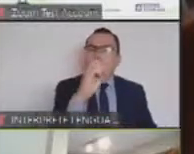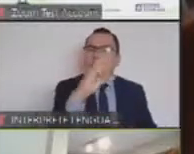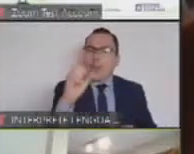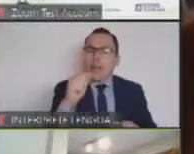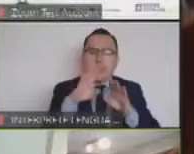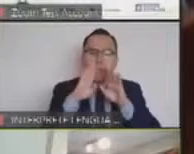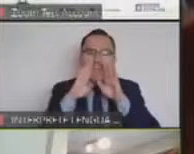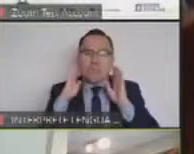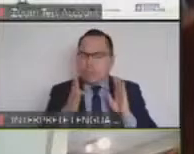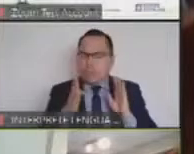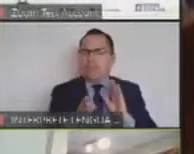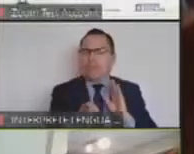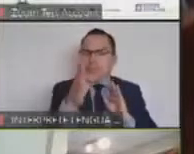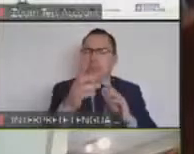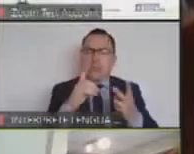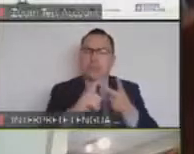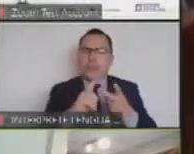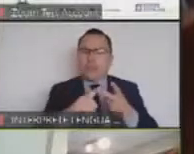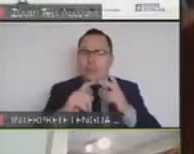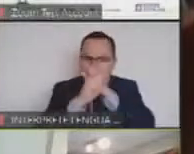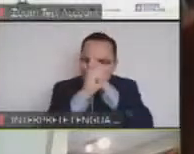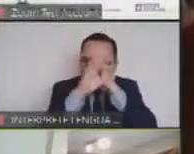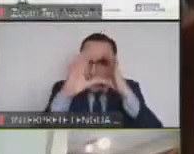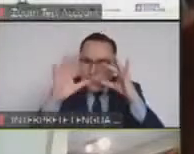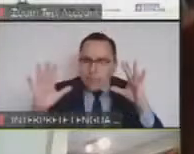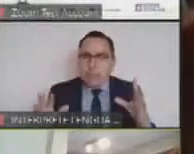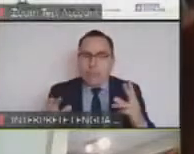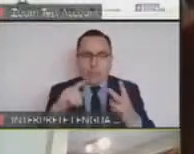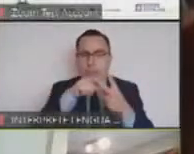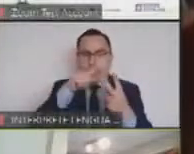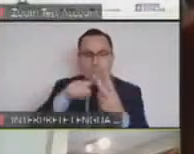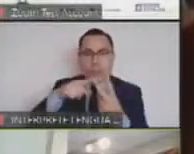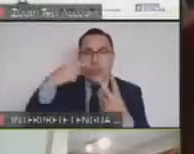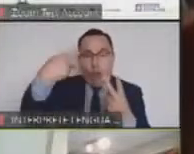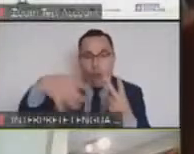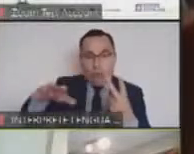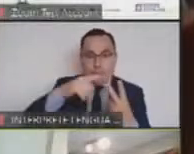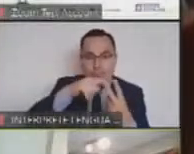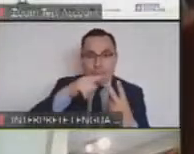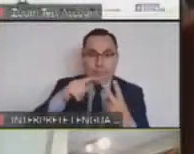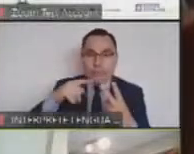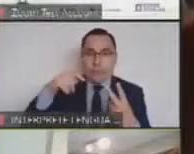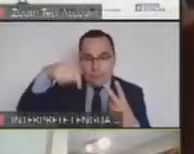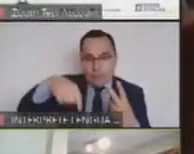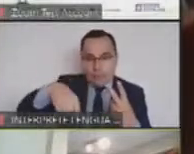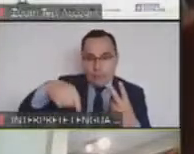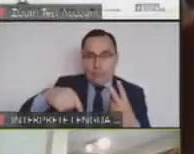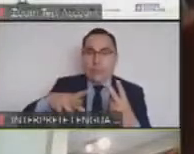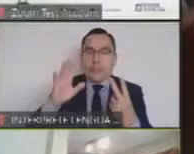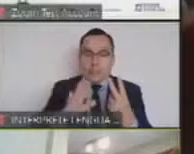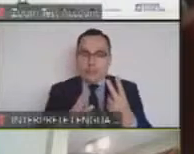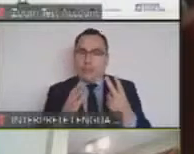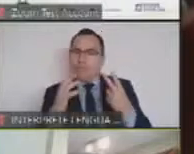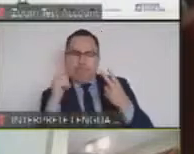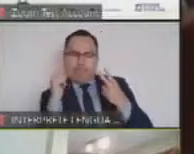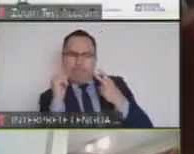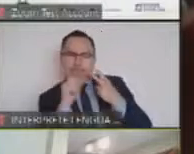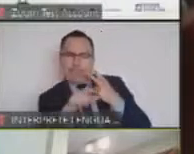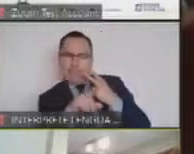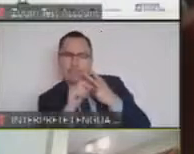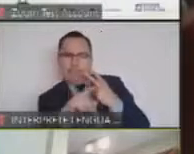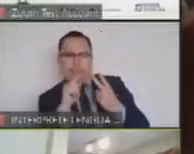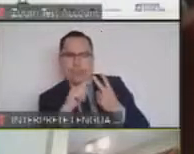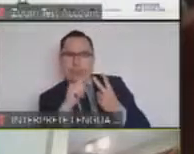son dos de las principales herramientas para combatir la corrupción, flagelo